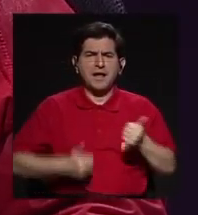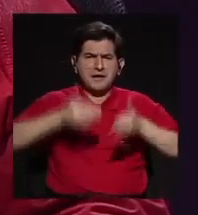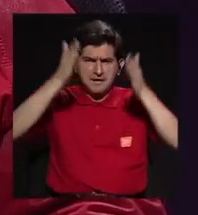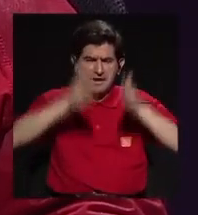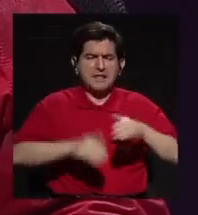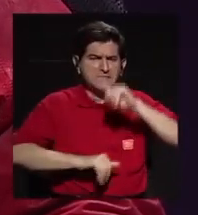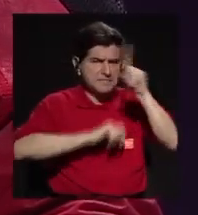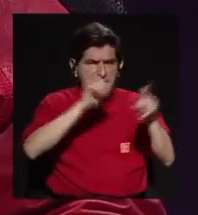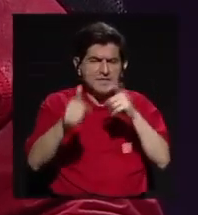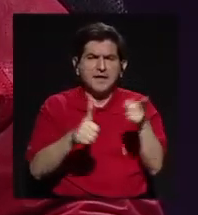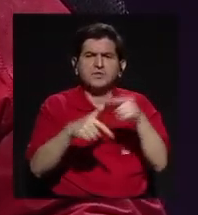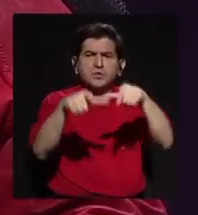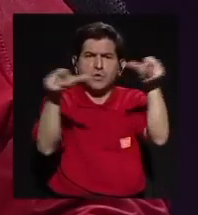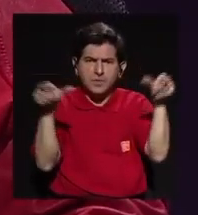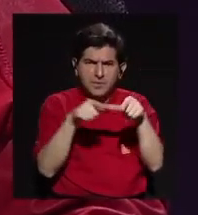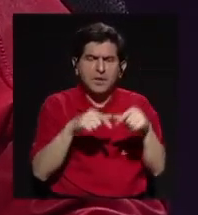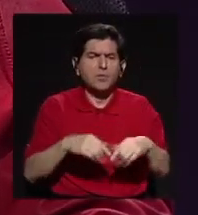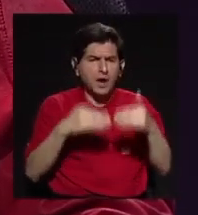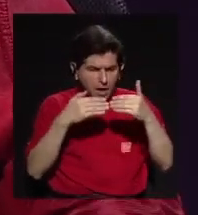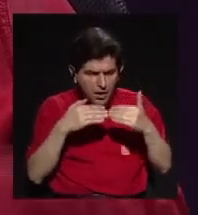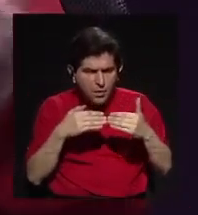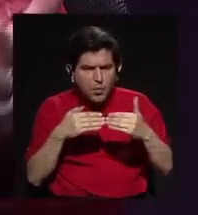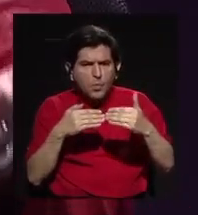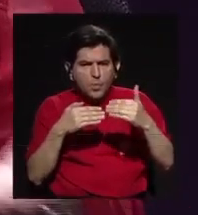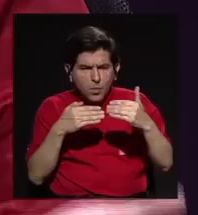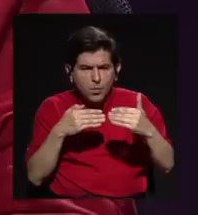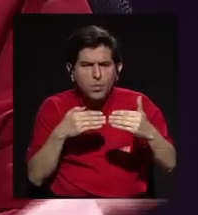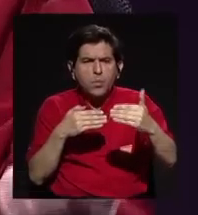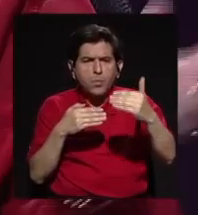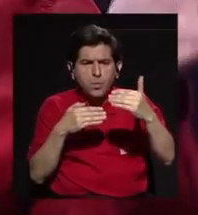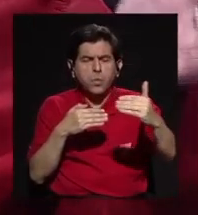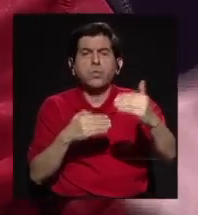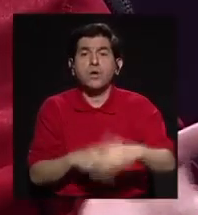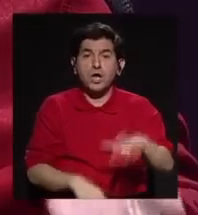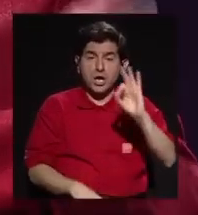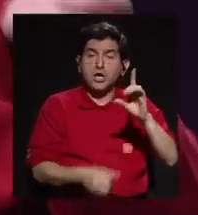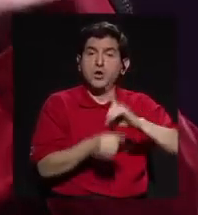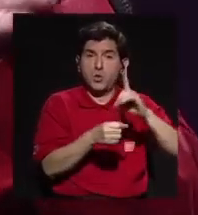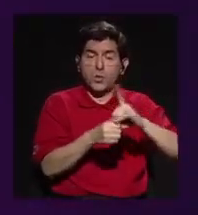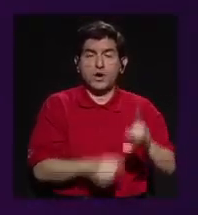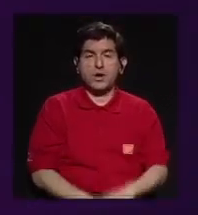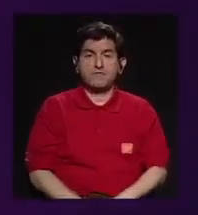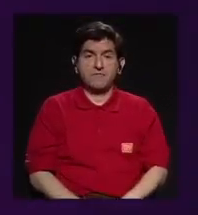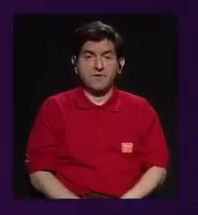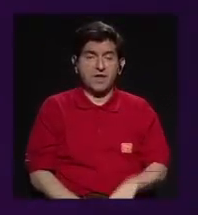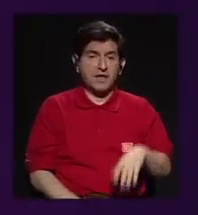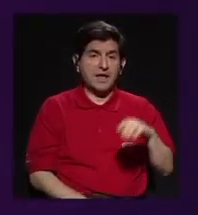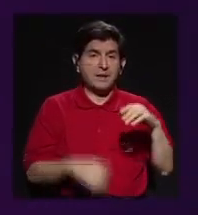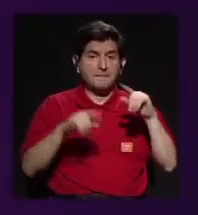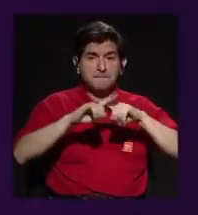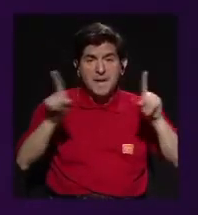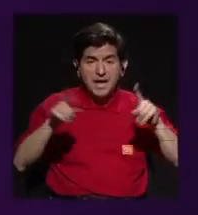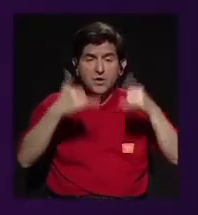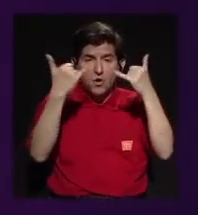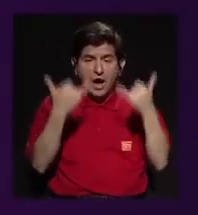las encuestas en primer lugar durante mucho tiempo sostenido y obtiene 9 diputados, pasa de una fracción de uno